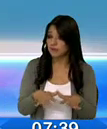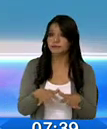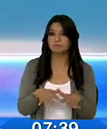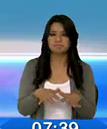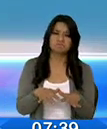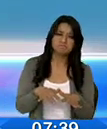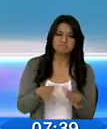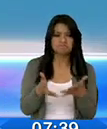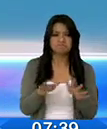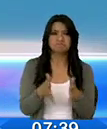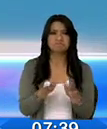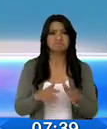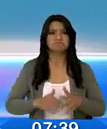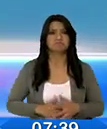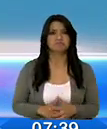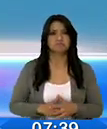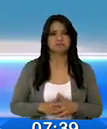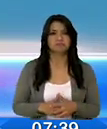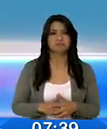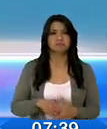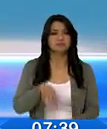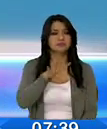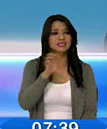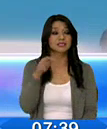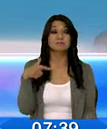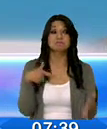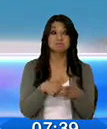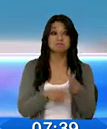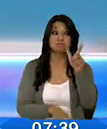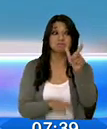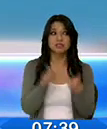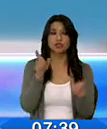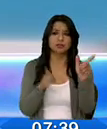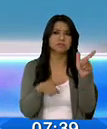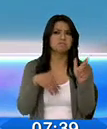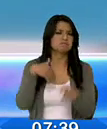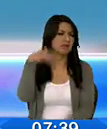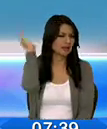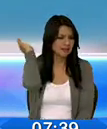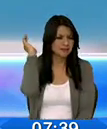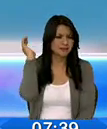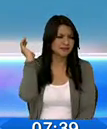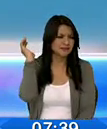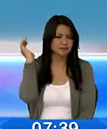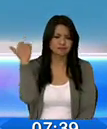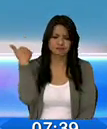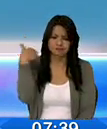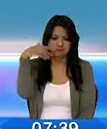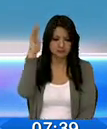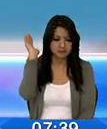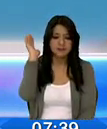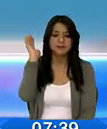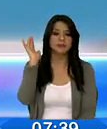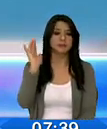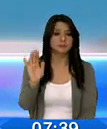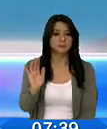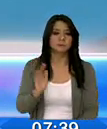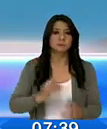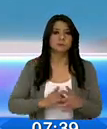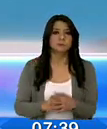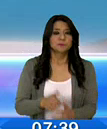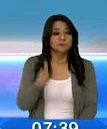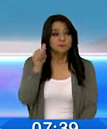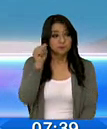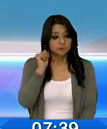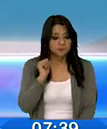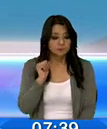atrevemos a decir que la cifra de 500,000 personas debe haberse superado hace muchísimo rato. El día de